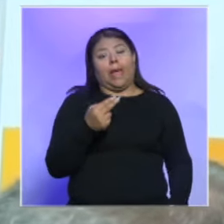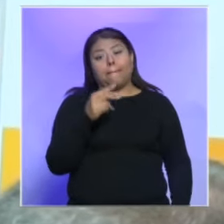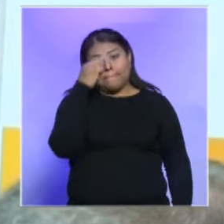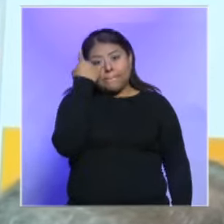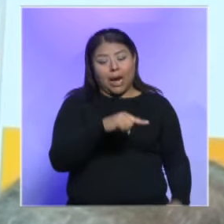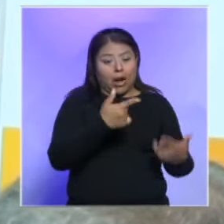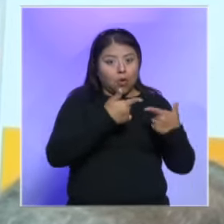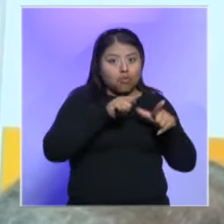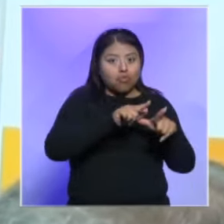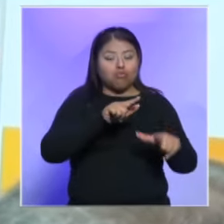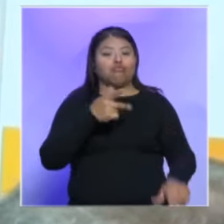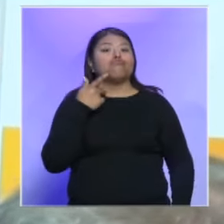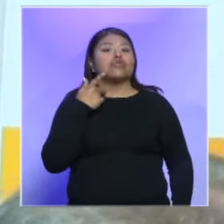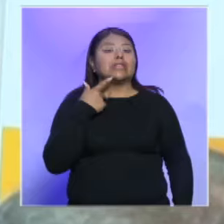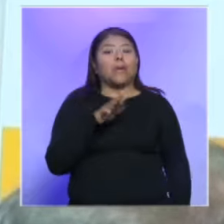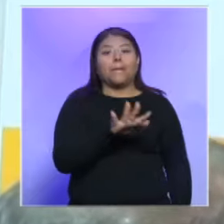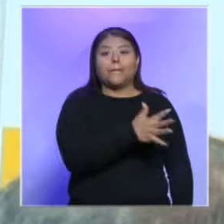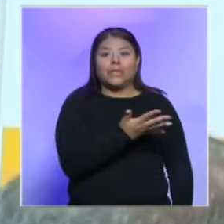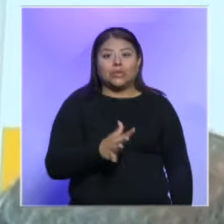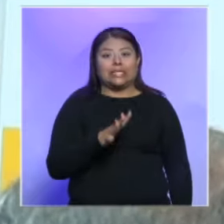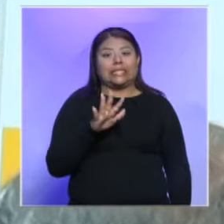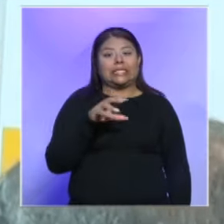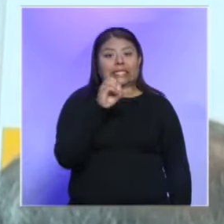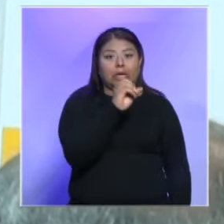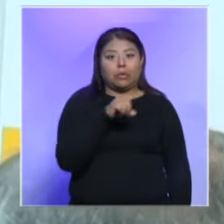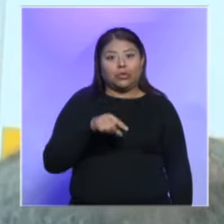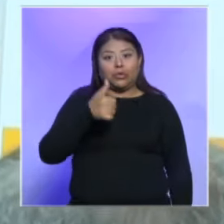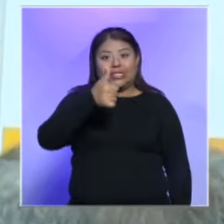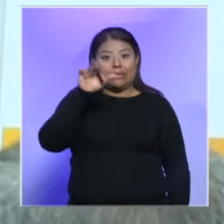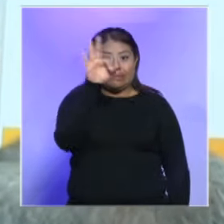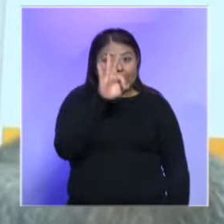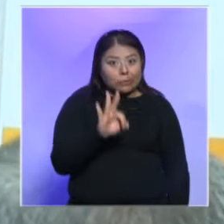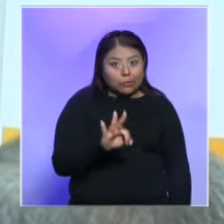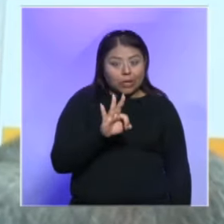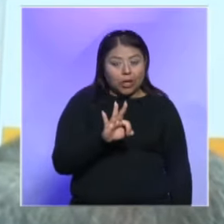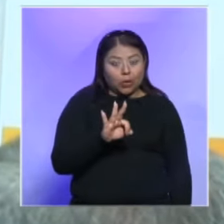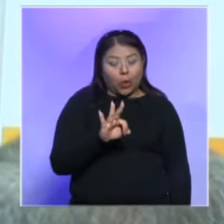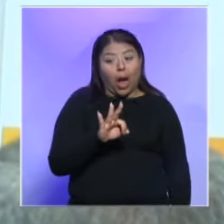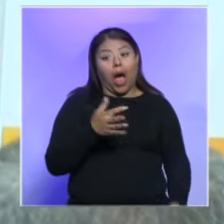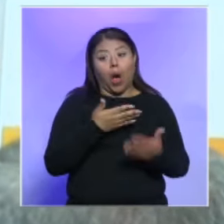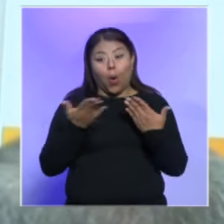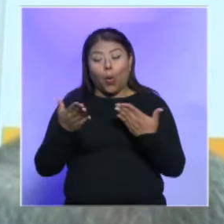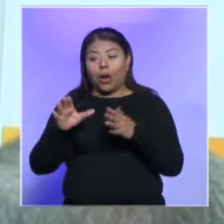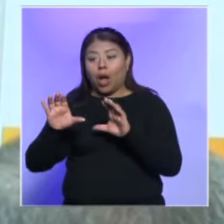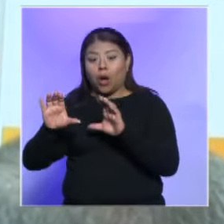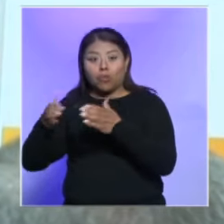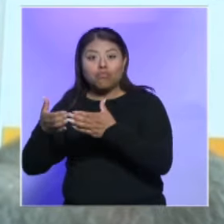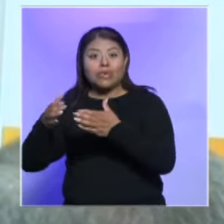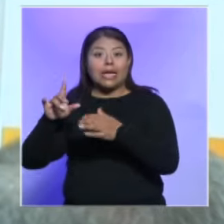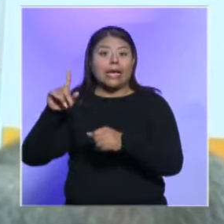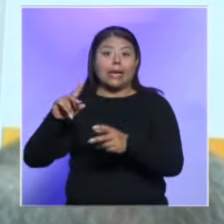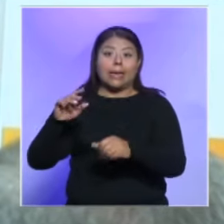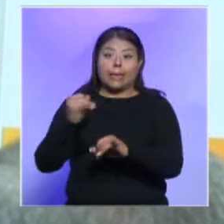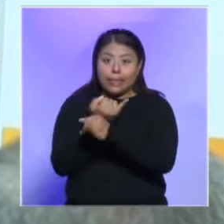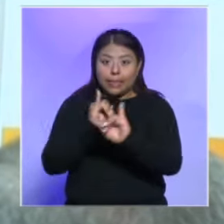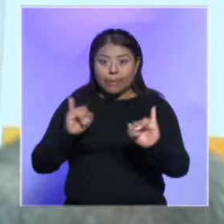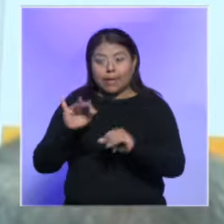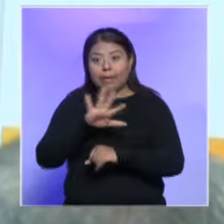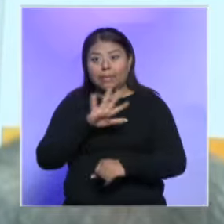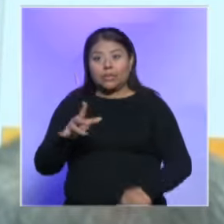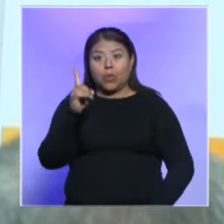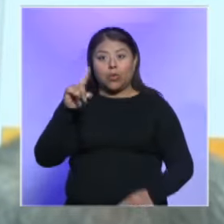0.26% del padrón electoral, para una candidatura independiente es del 1% del listado nominal,